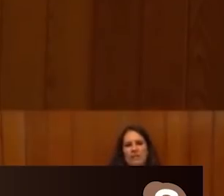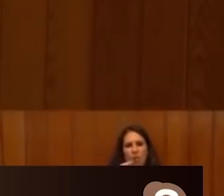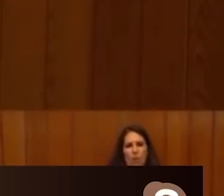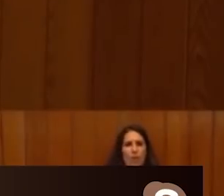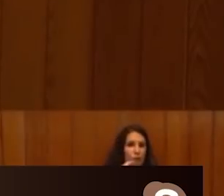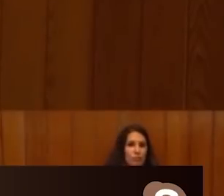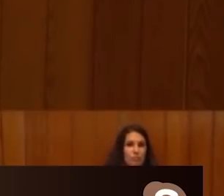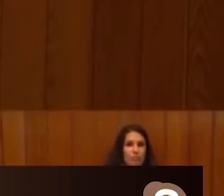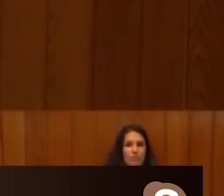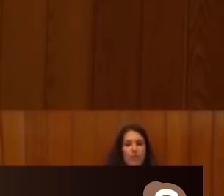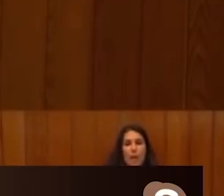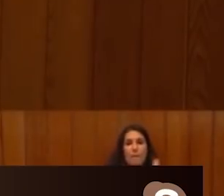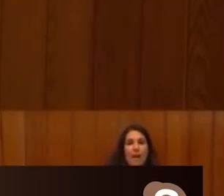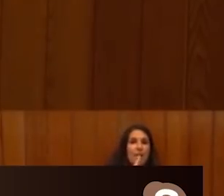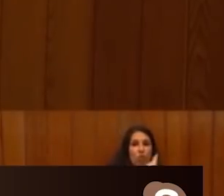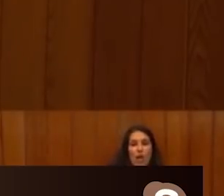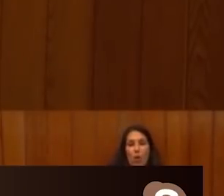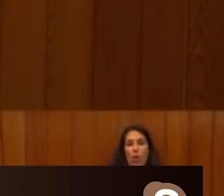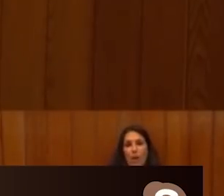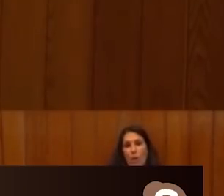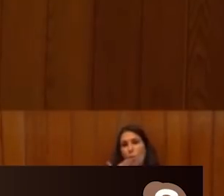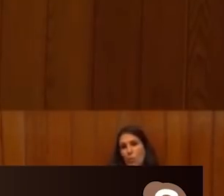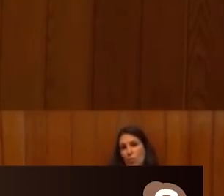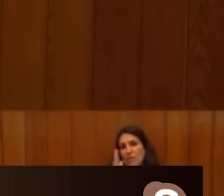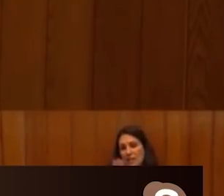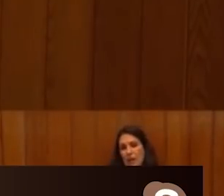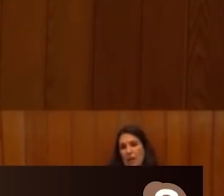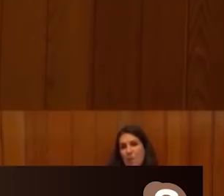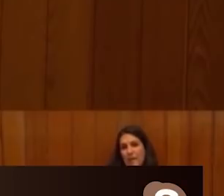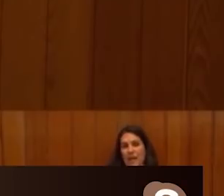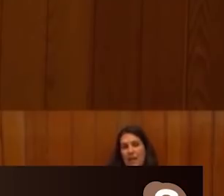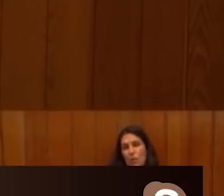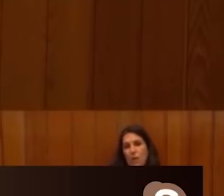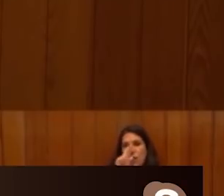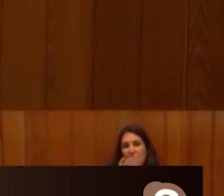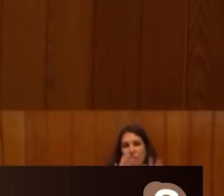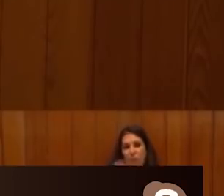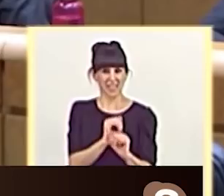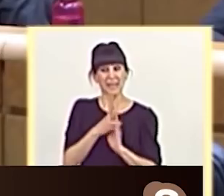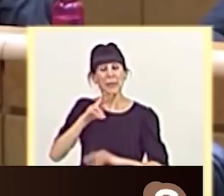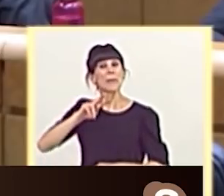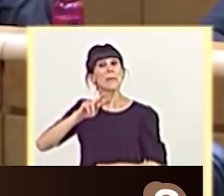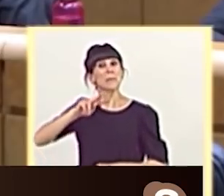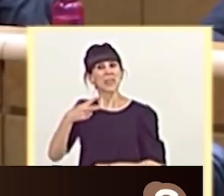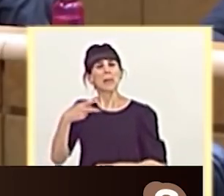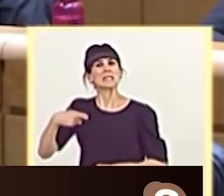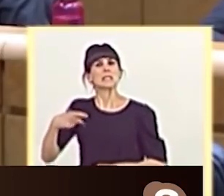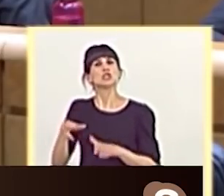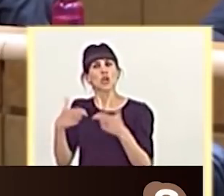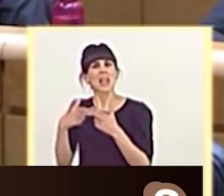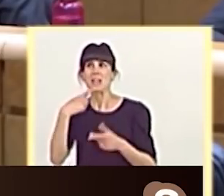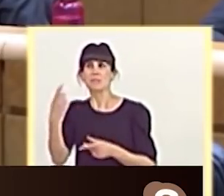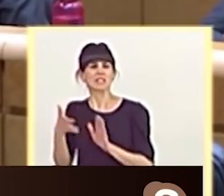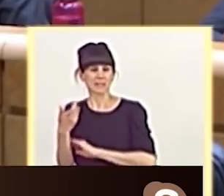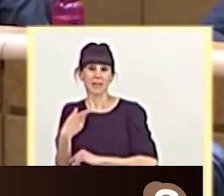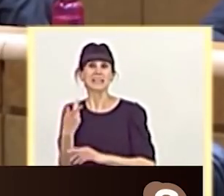esta campaña de trampas continuas donde nos ocultaron que gente de Podemos, trabajadores de Podemos, contratados por